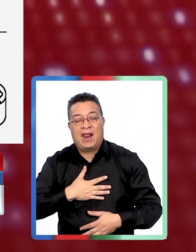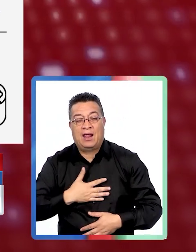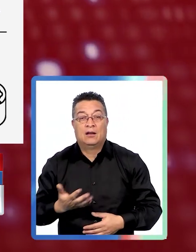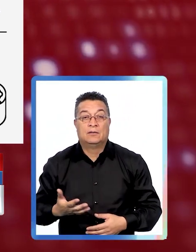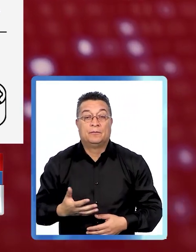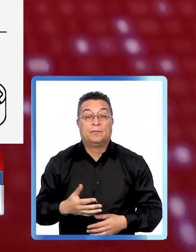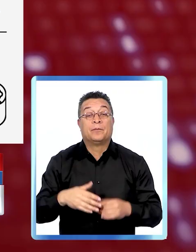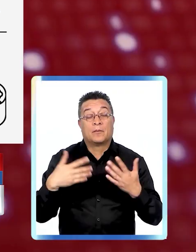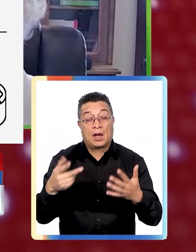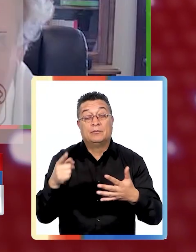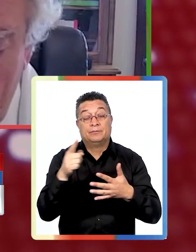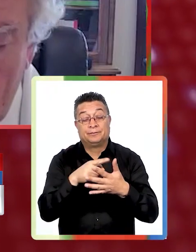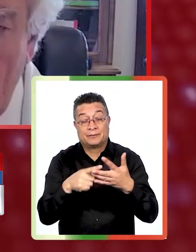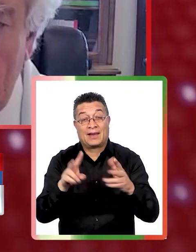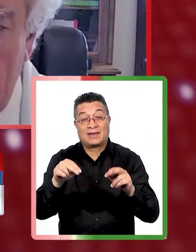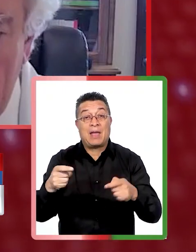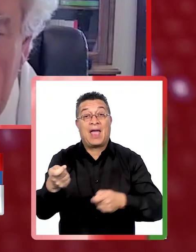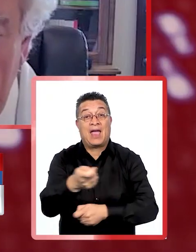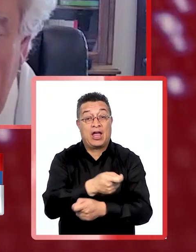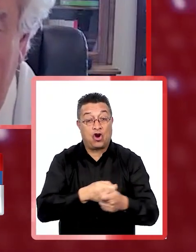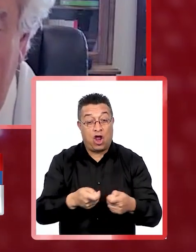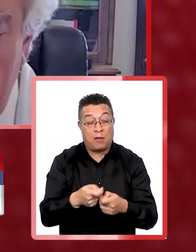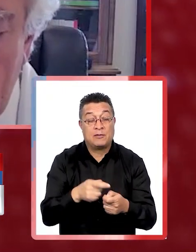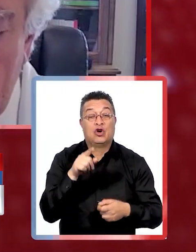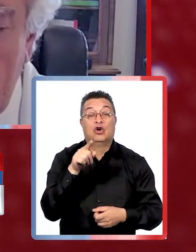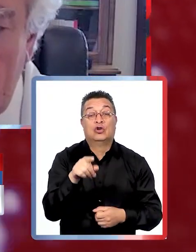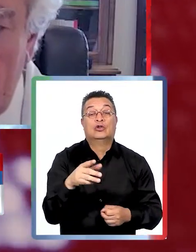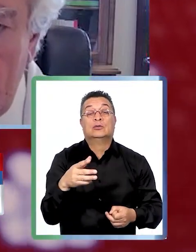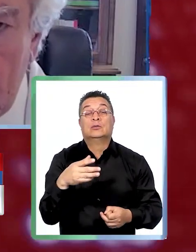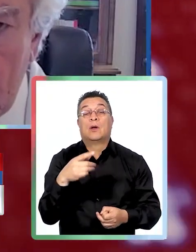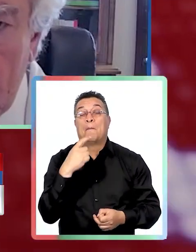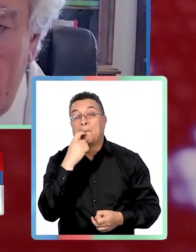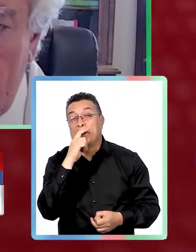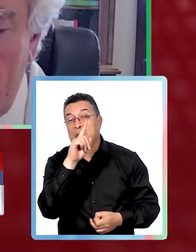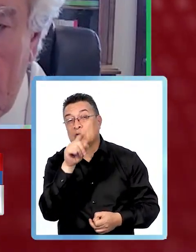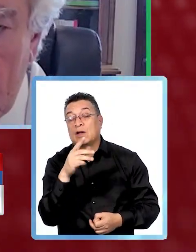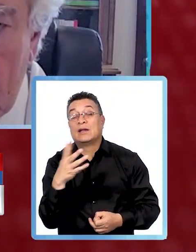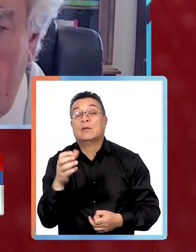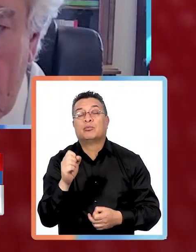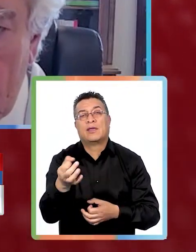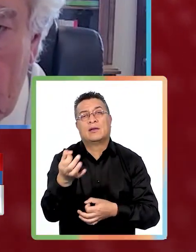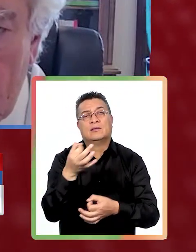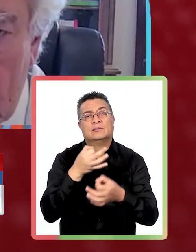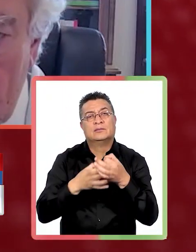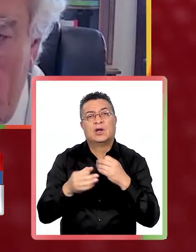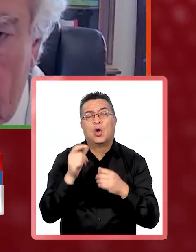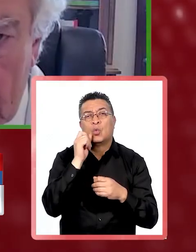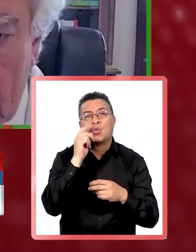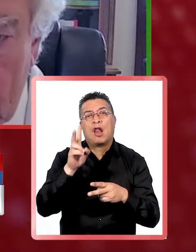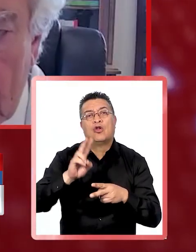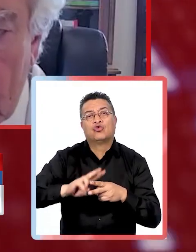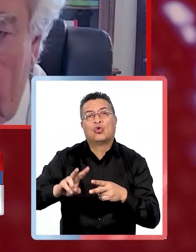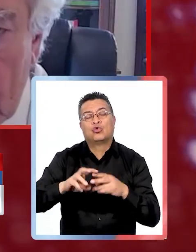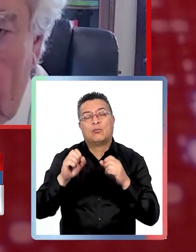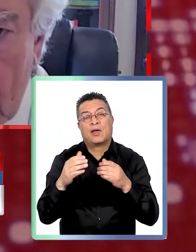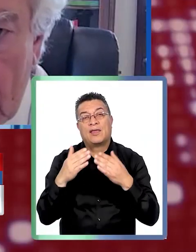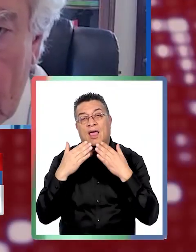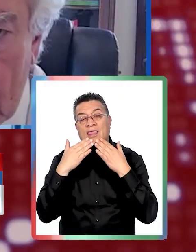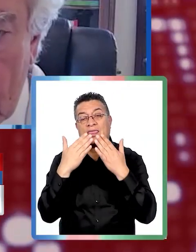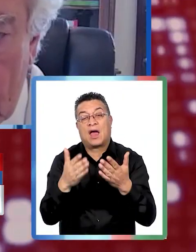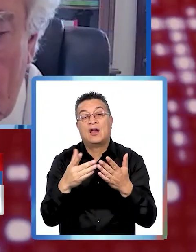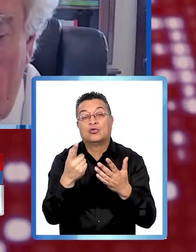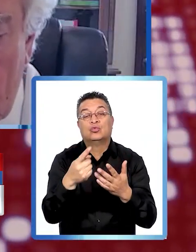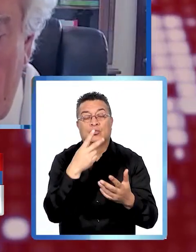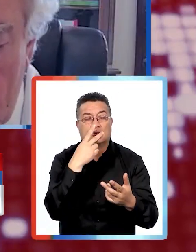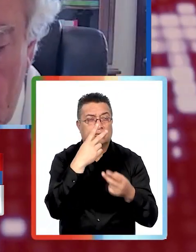personales. Por los factores económicos, doctor, ¿qué nos puede decir al respecto? ¿Qué soluciones se les podría dar?